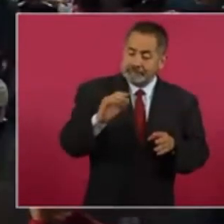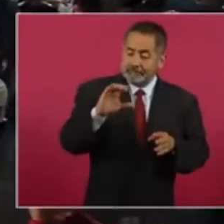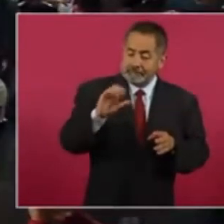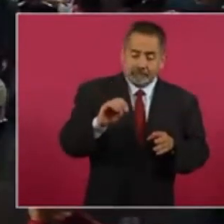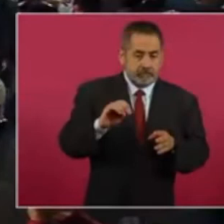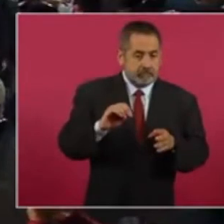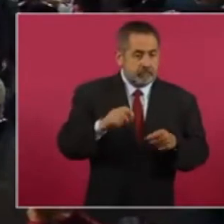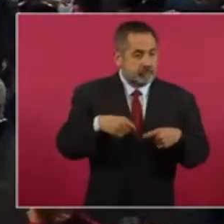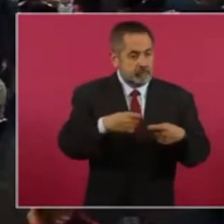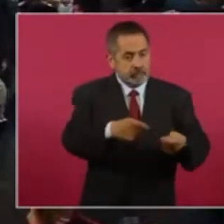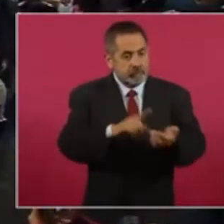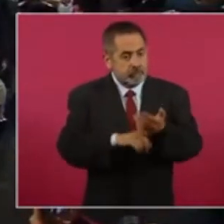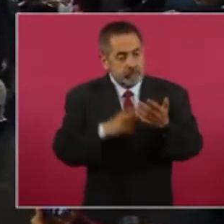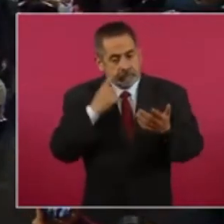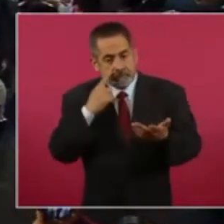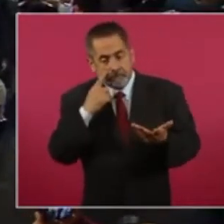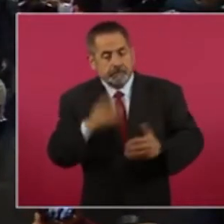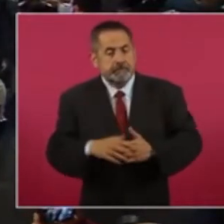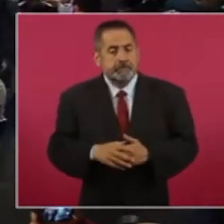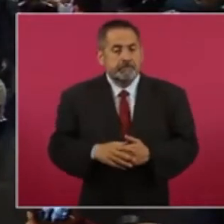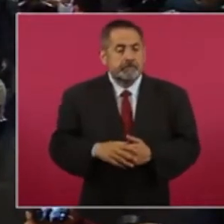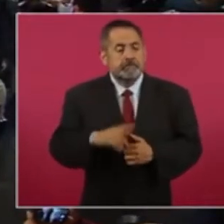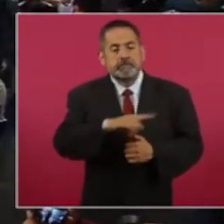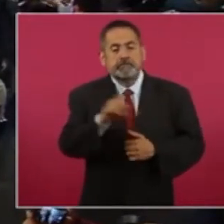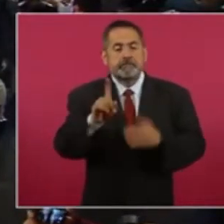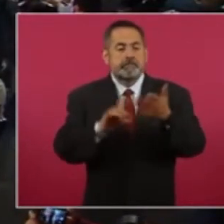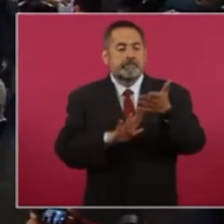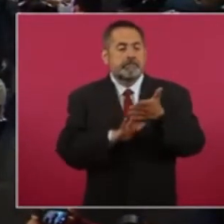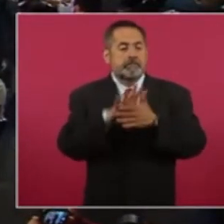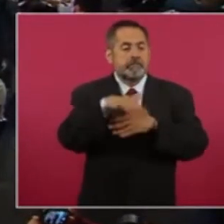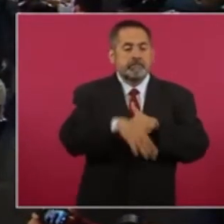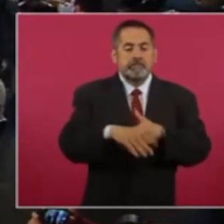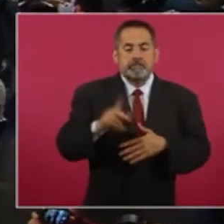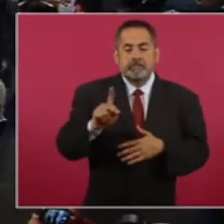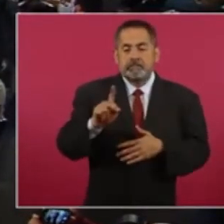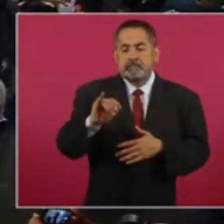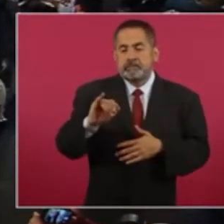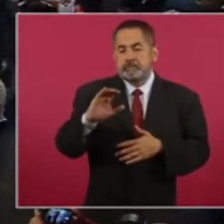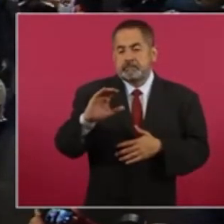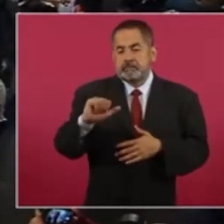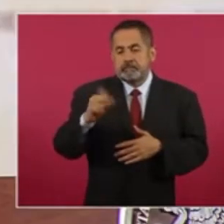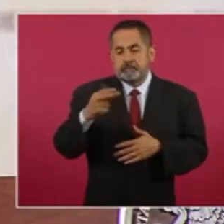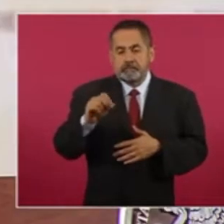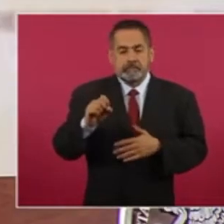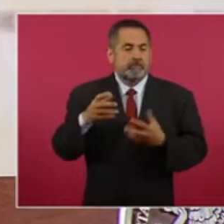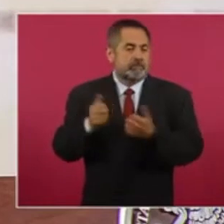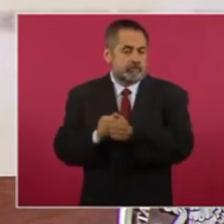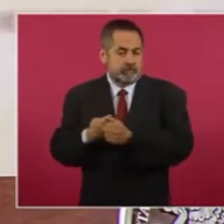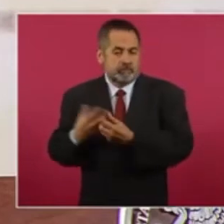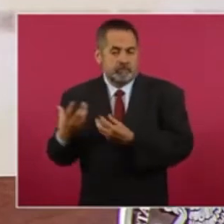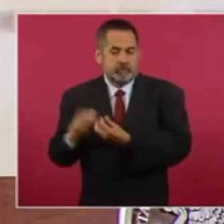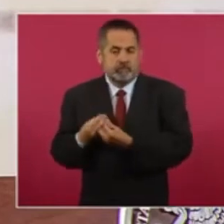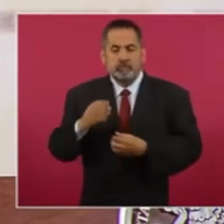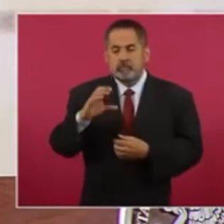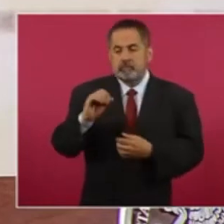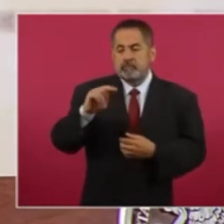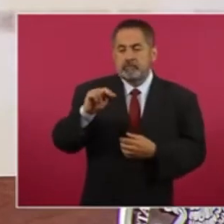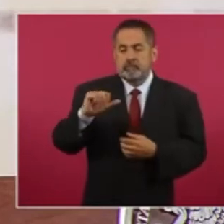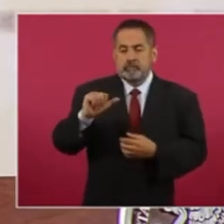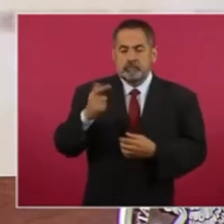Vamos a estar en la presa Picachos de Conagua,